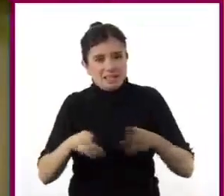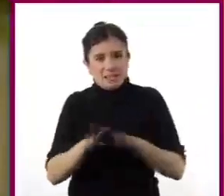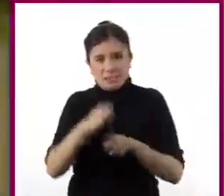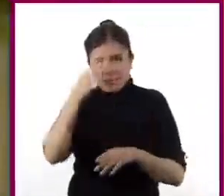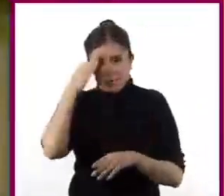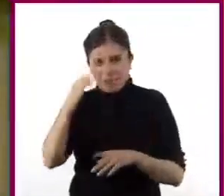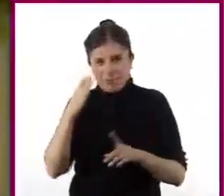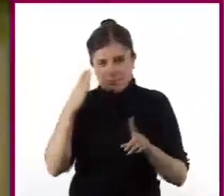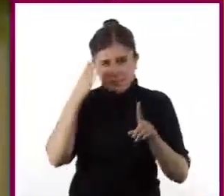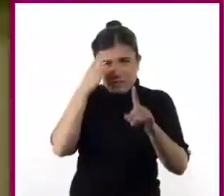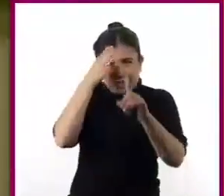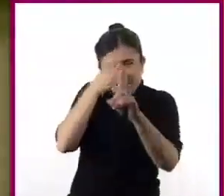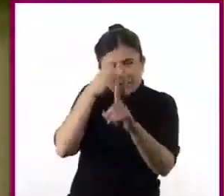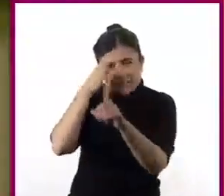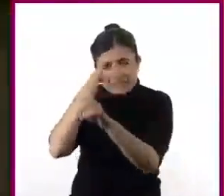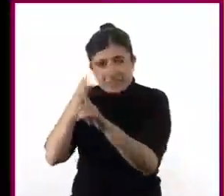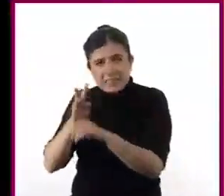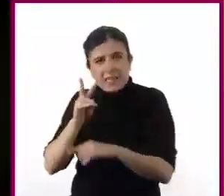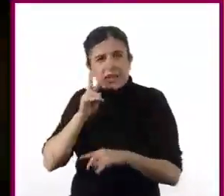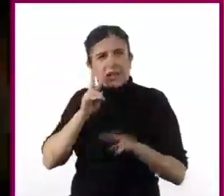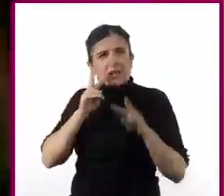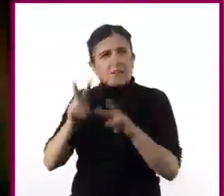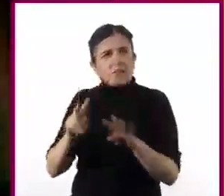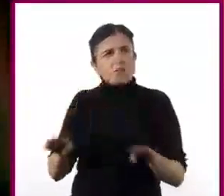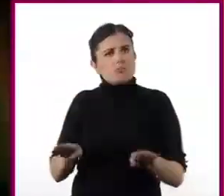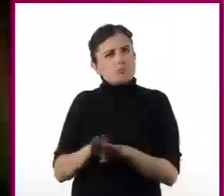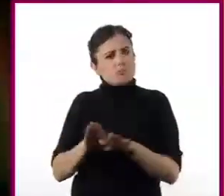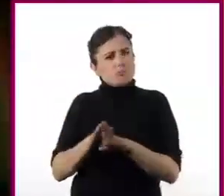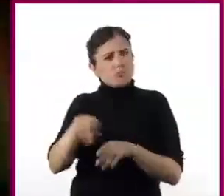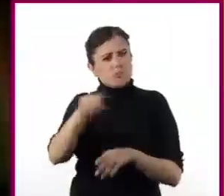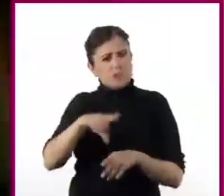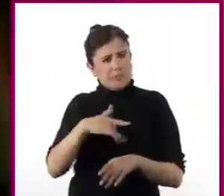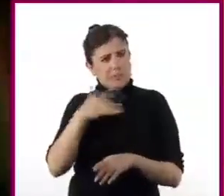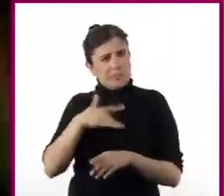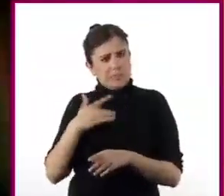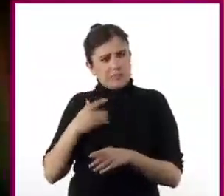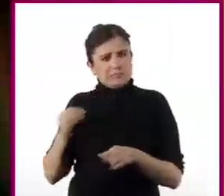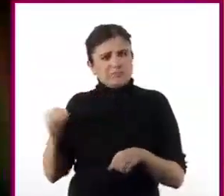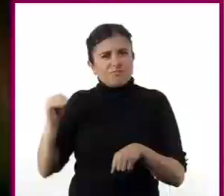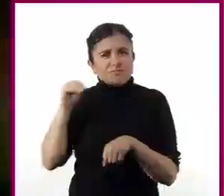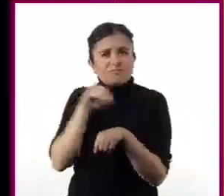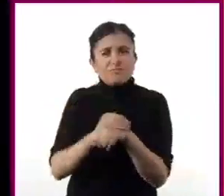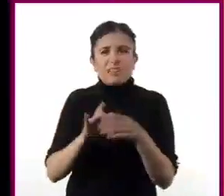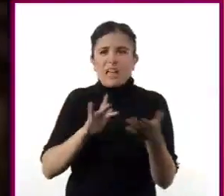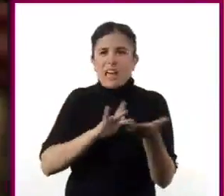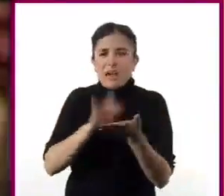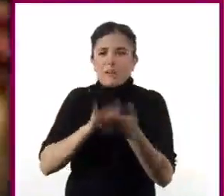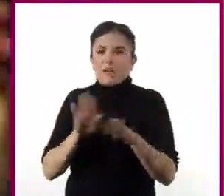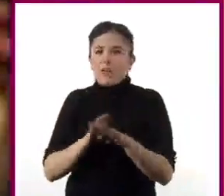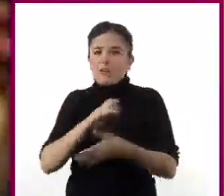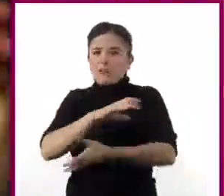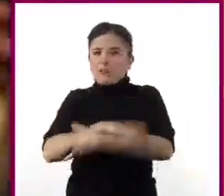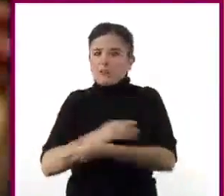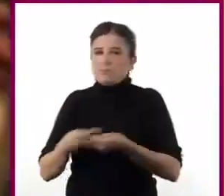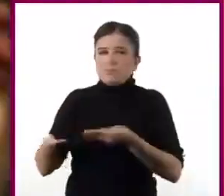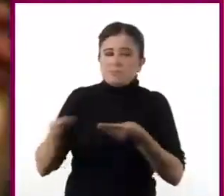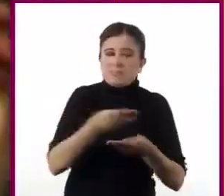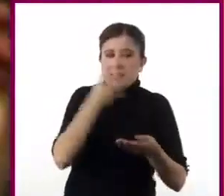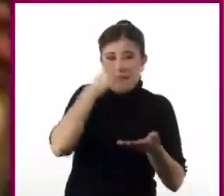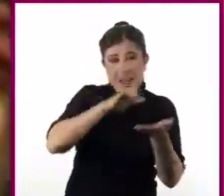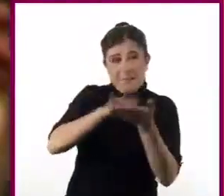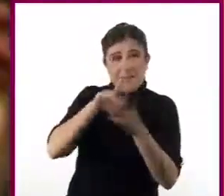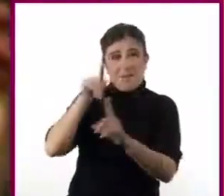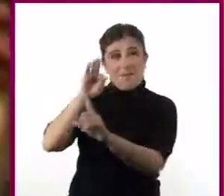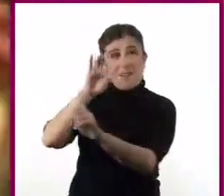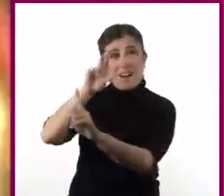momento irrumpe y vemos cómo, en primer lugar, se apoya la solidaridad hacia Fernando. Pero